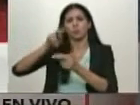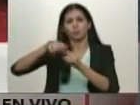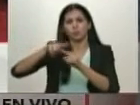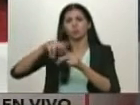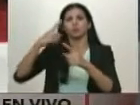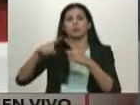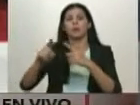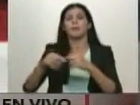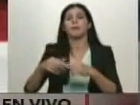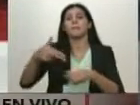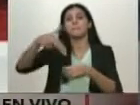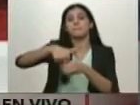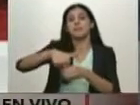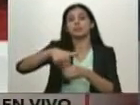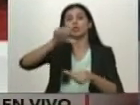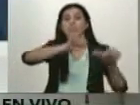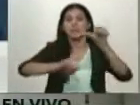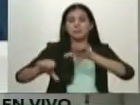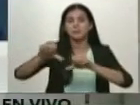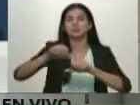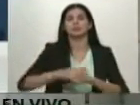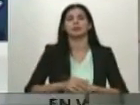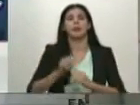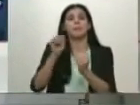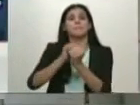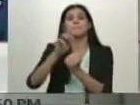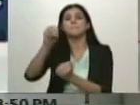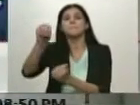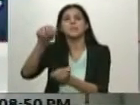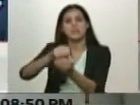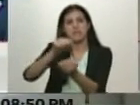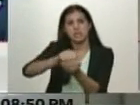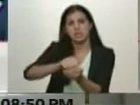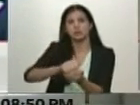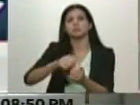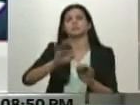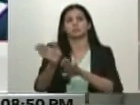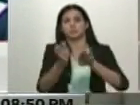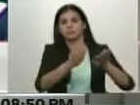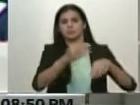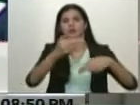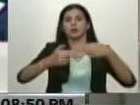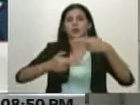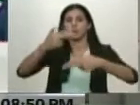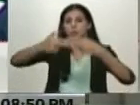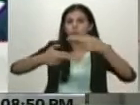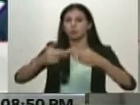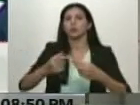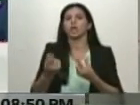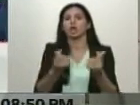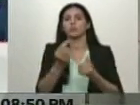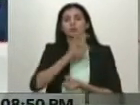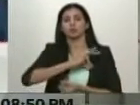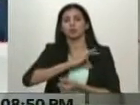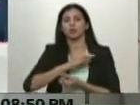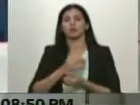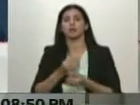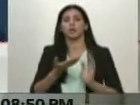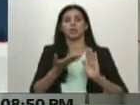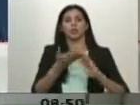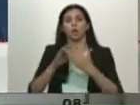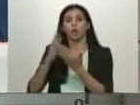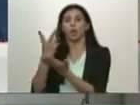petroquímica, de la minería, de la construcción, de la economía social y comunal y del